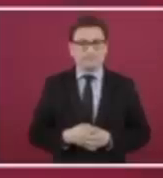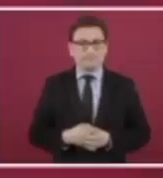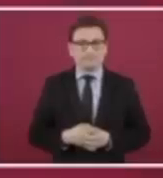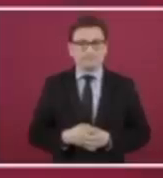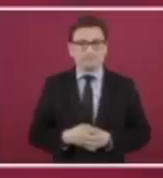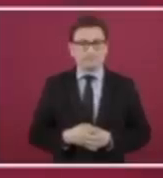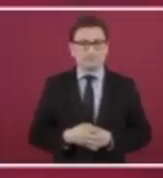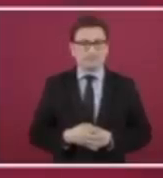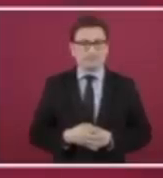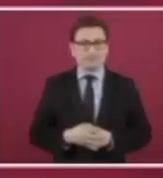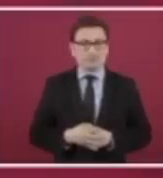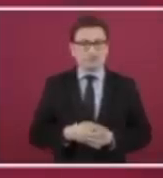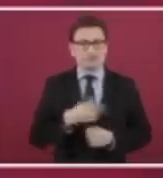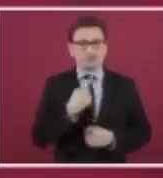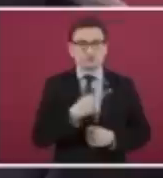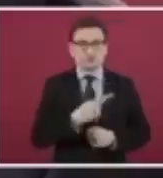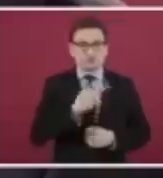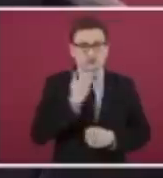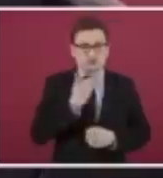política neoliberal,